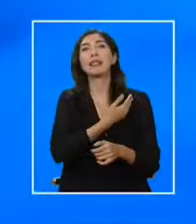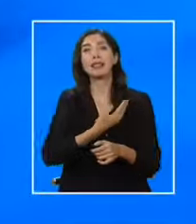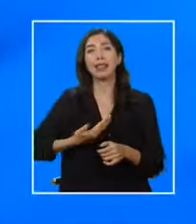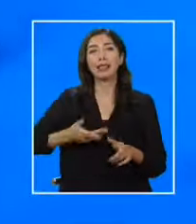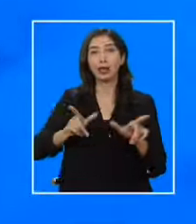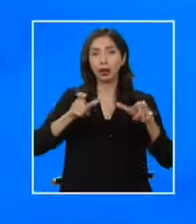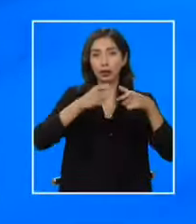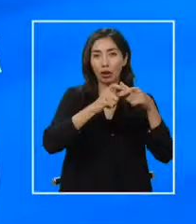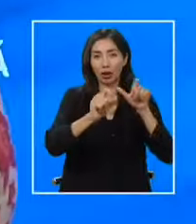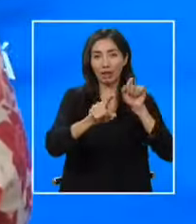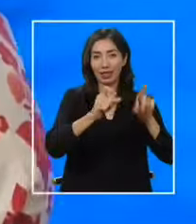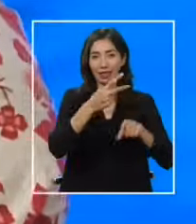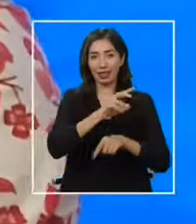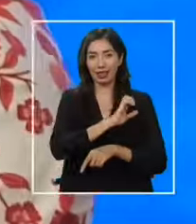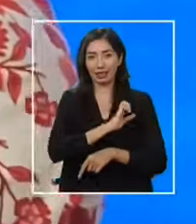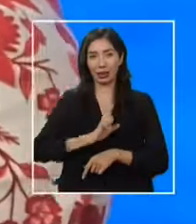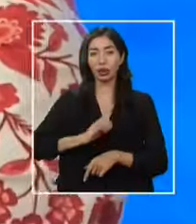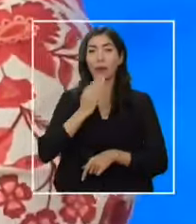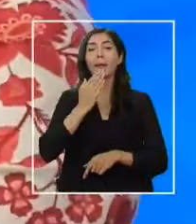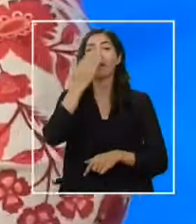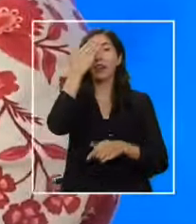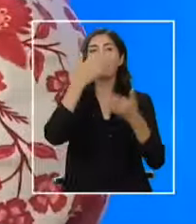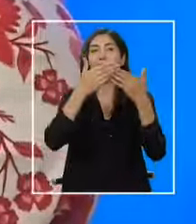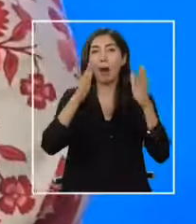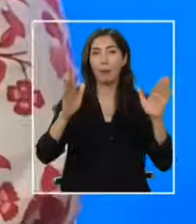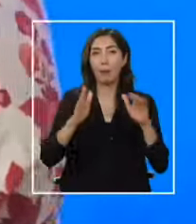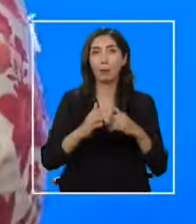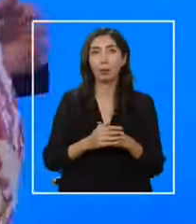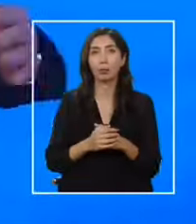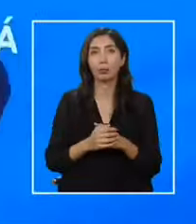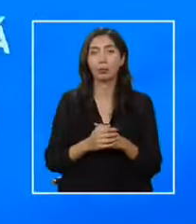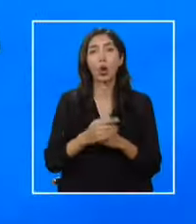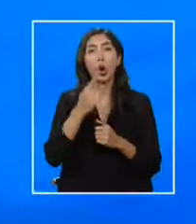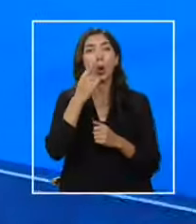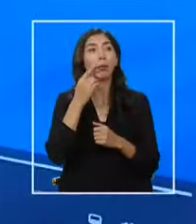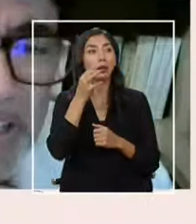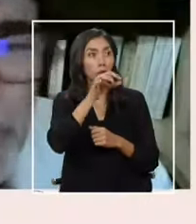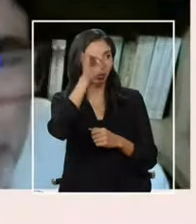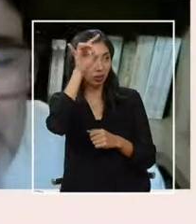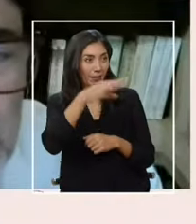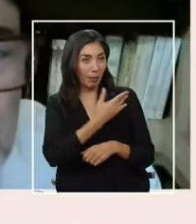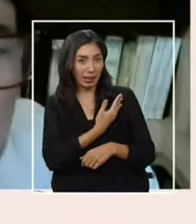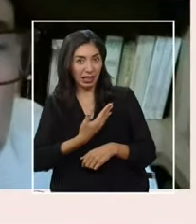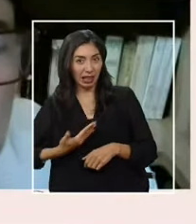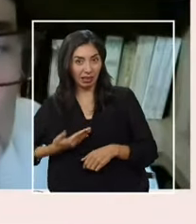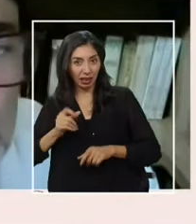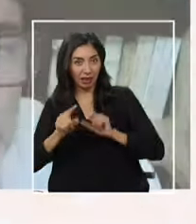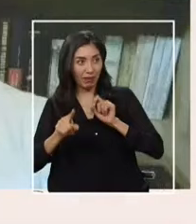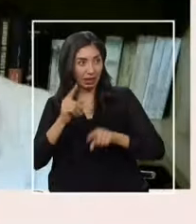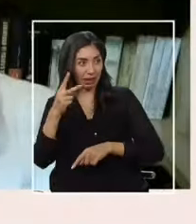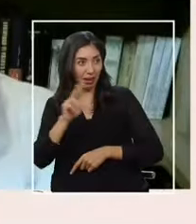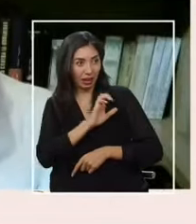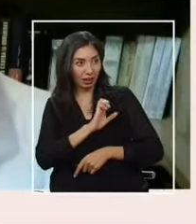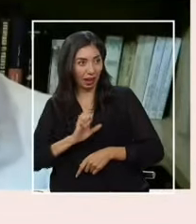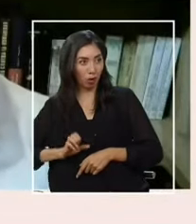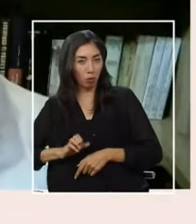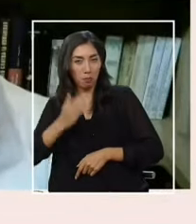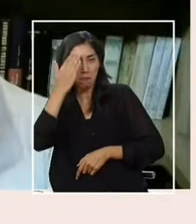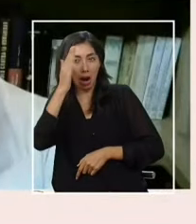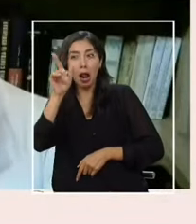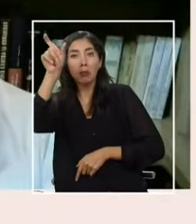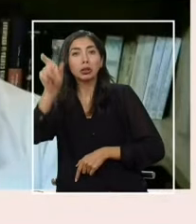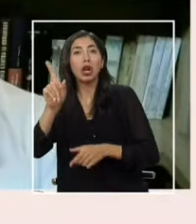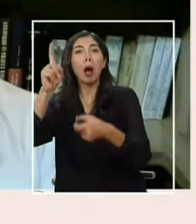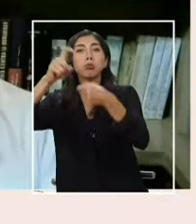el mismísimo Frente Amplio. Tú sabes que el presidente del Consejo de Defensa del Estado, que salió haciendo esta pésima locución, es Frente